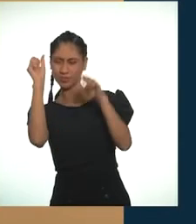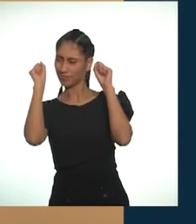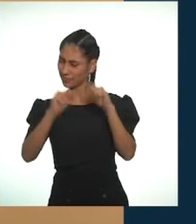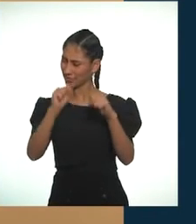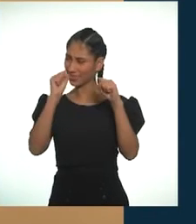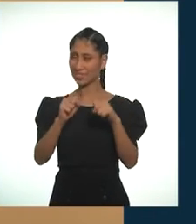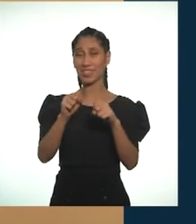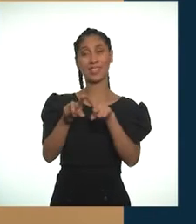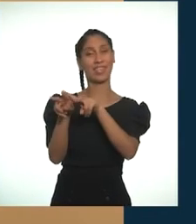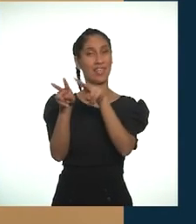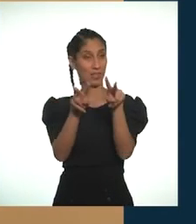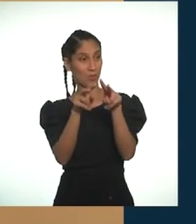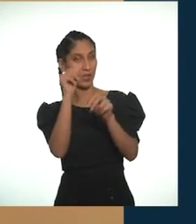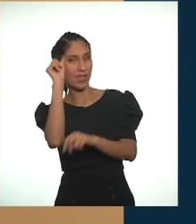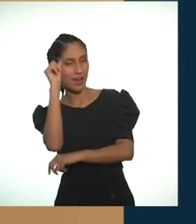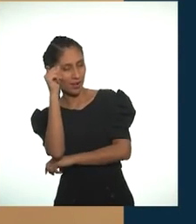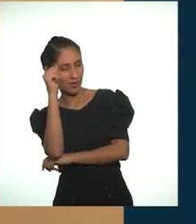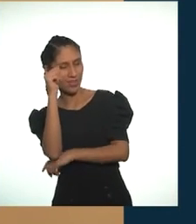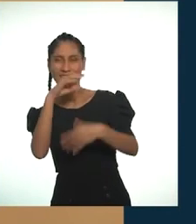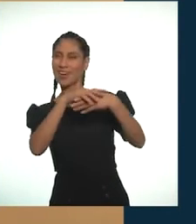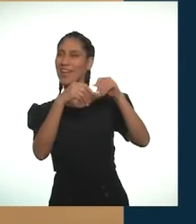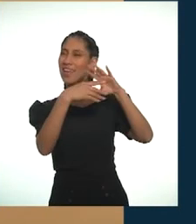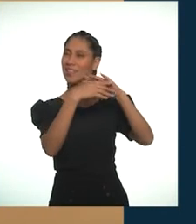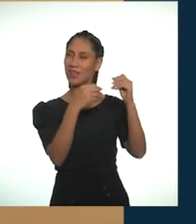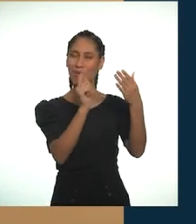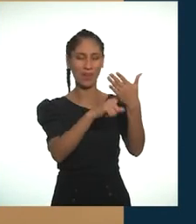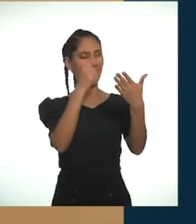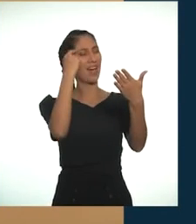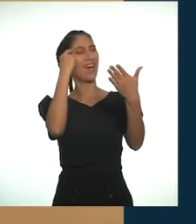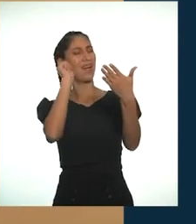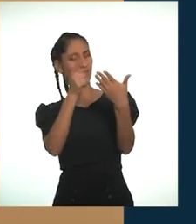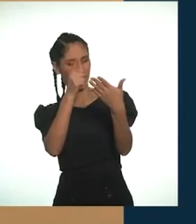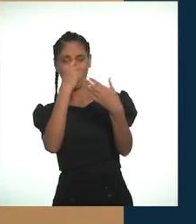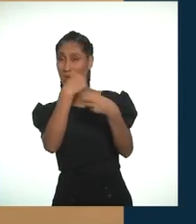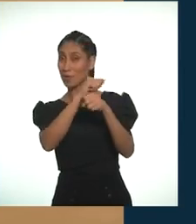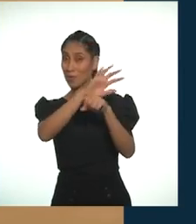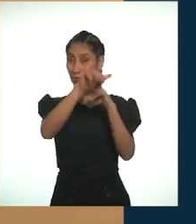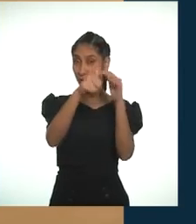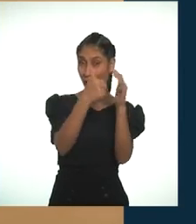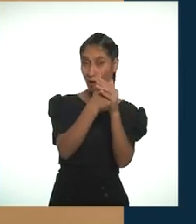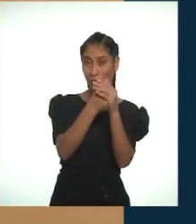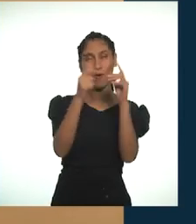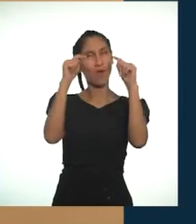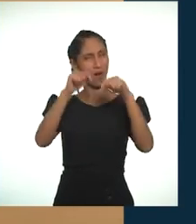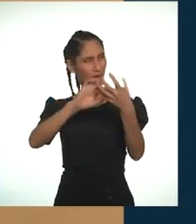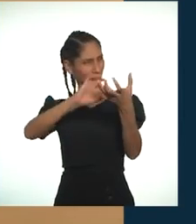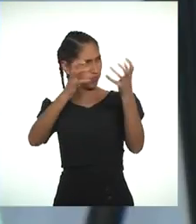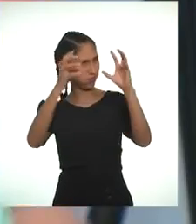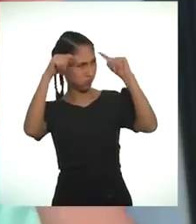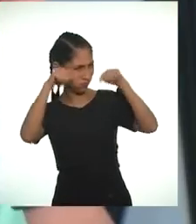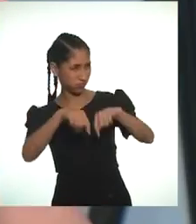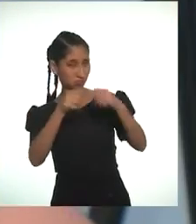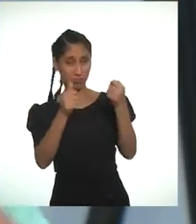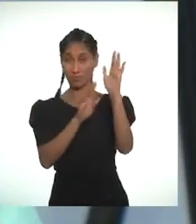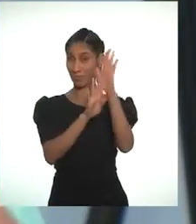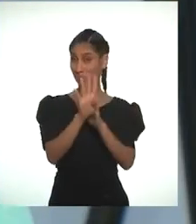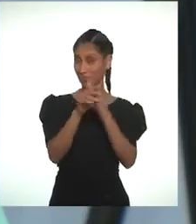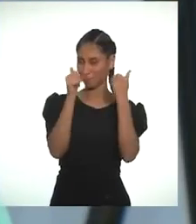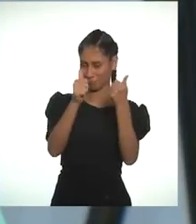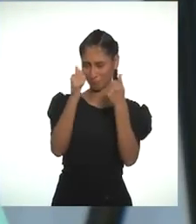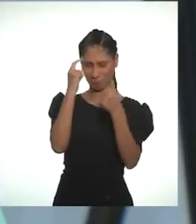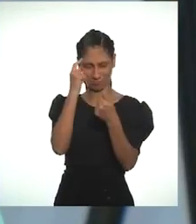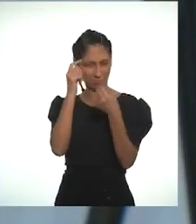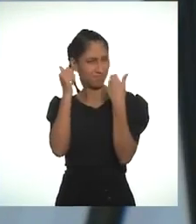es, debemos recordar la historia para poder crear un mejor presente. ¡Qué